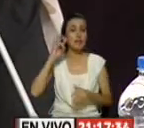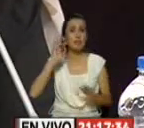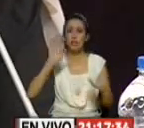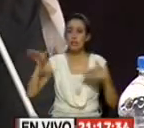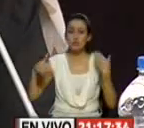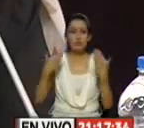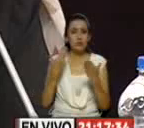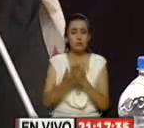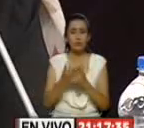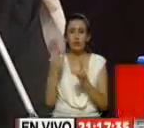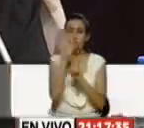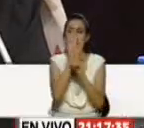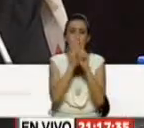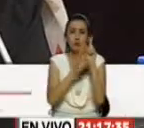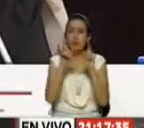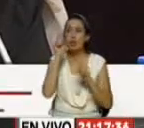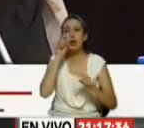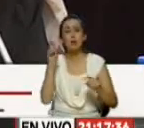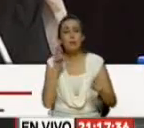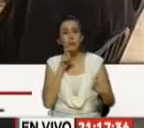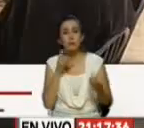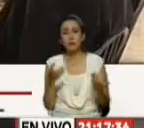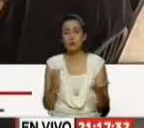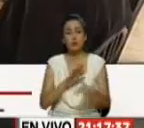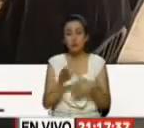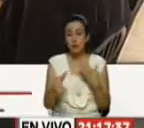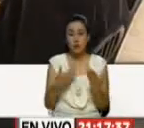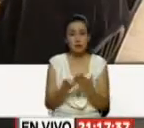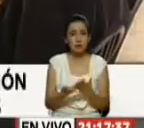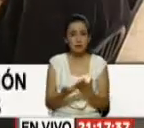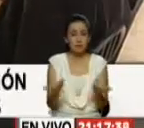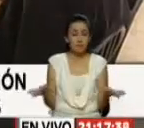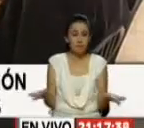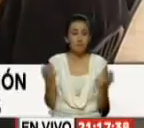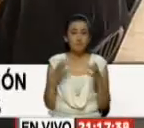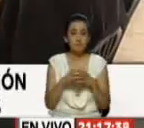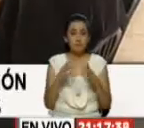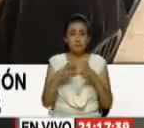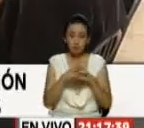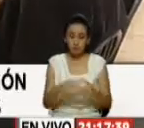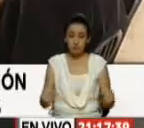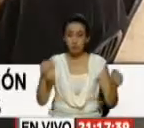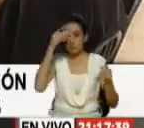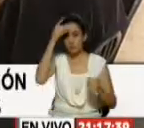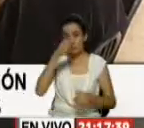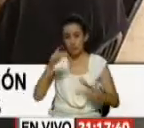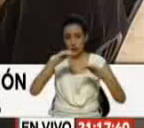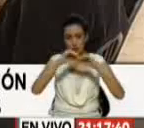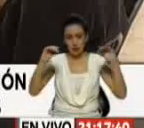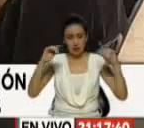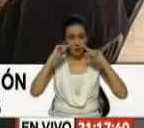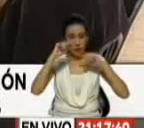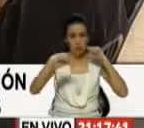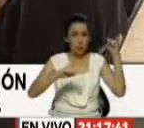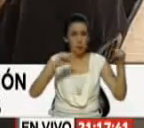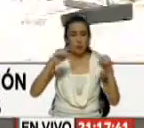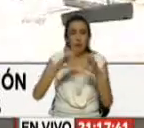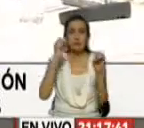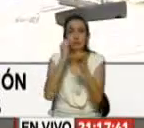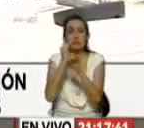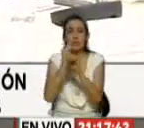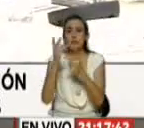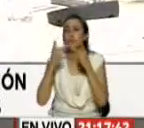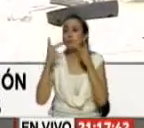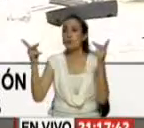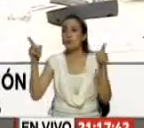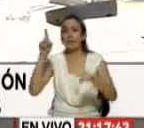delitos porque el consentimiento es irrelevante, es violación. Los legisladores, como parte de las conclusiones, detectan que hay una dispersión en el accionar de los entes públicos a